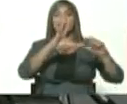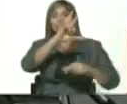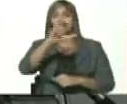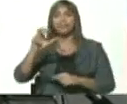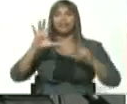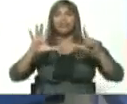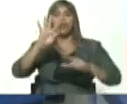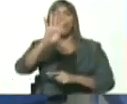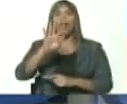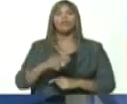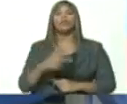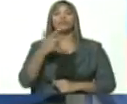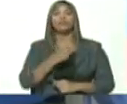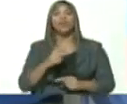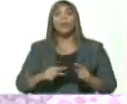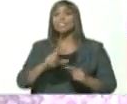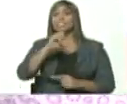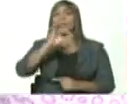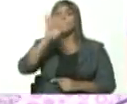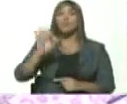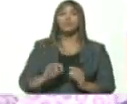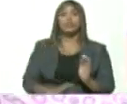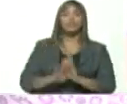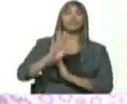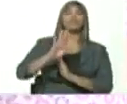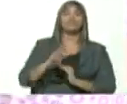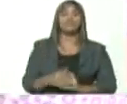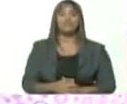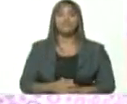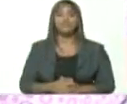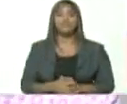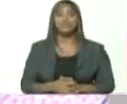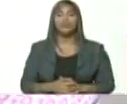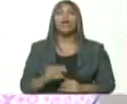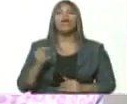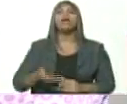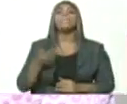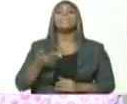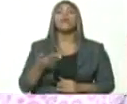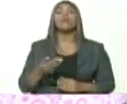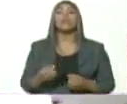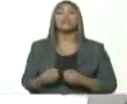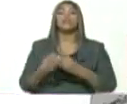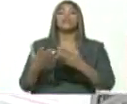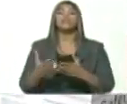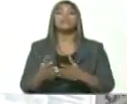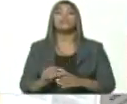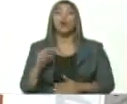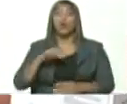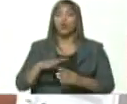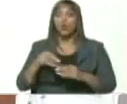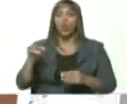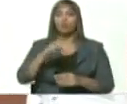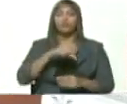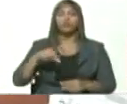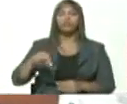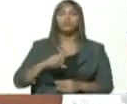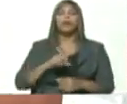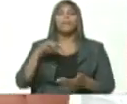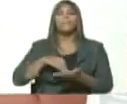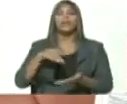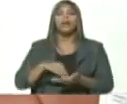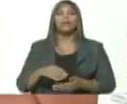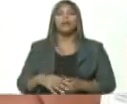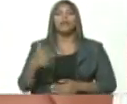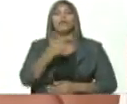100% de la meta y, algo bien importante, contribuyendo al resto de los Altos Mirandinos, vacunando a otros